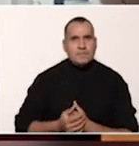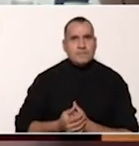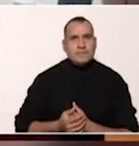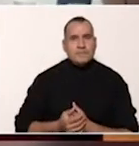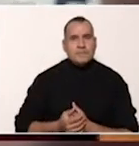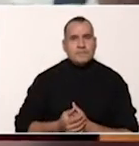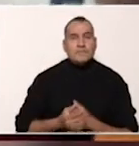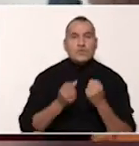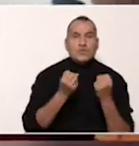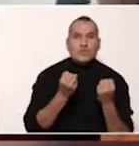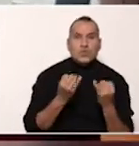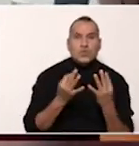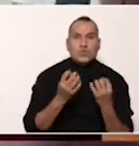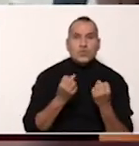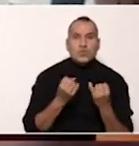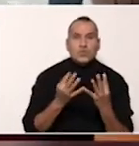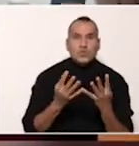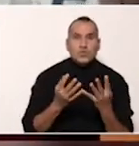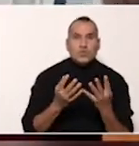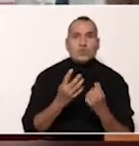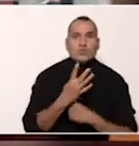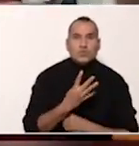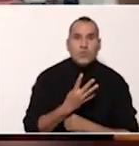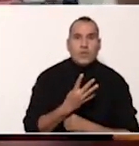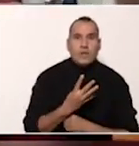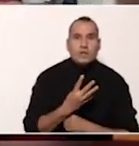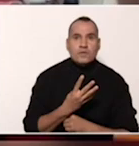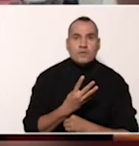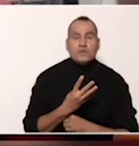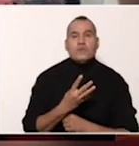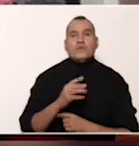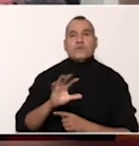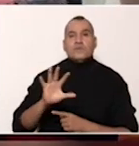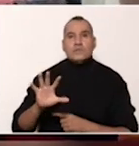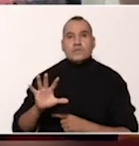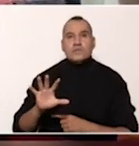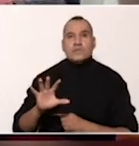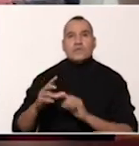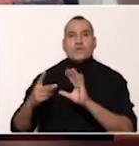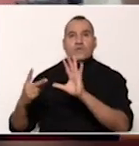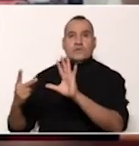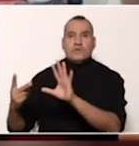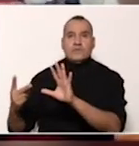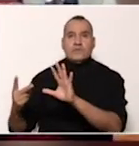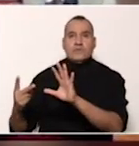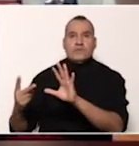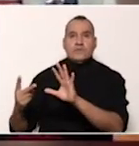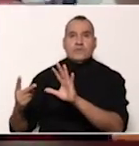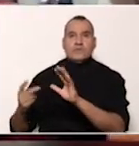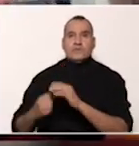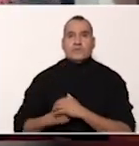los números son 4, 5 y 7.